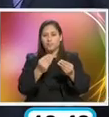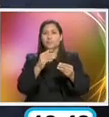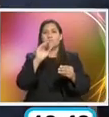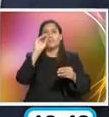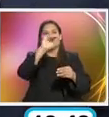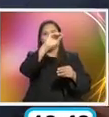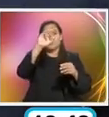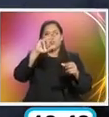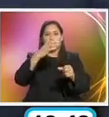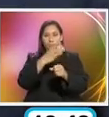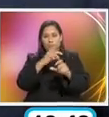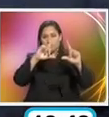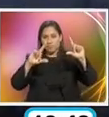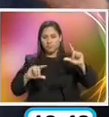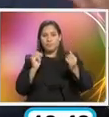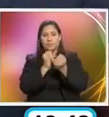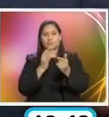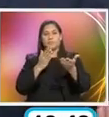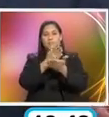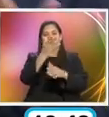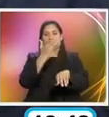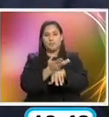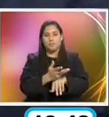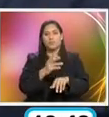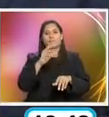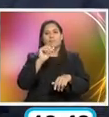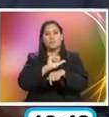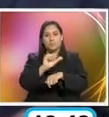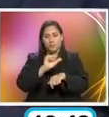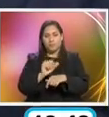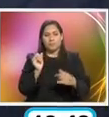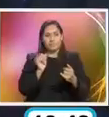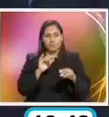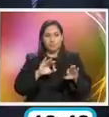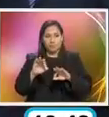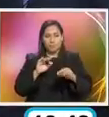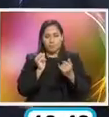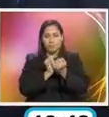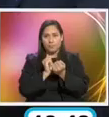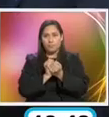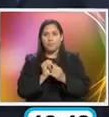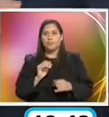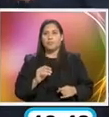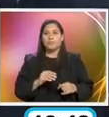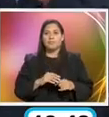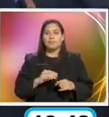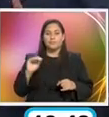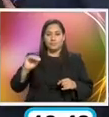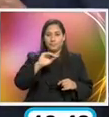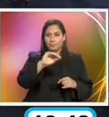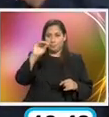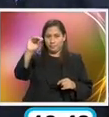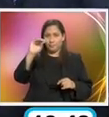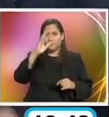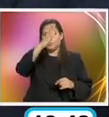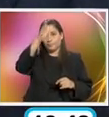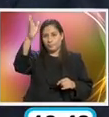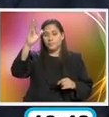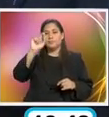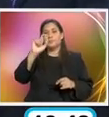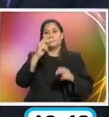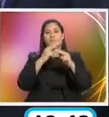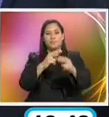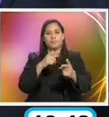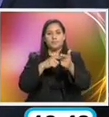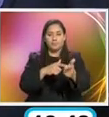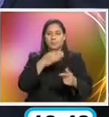República, ¿verdad? Toda la República y Estados Unidos, Argentina, vamos a andar también por allá de gira y también festejaron nuestro 20